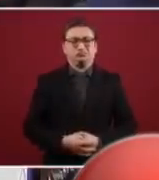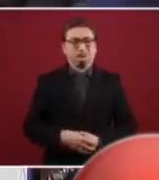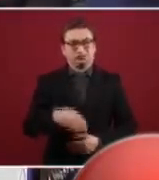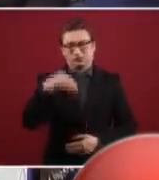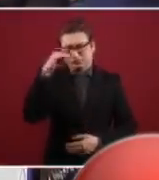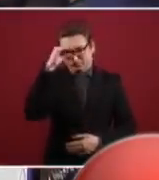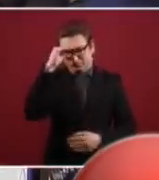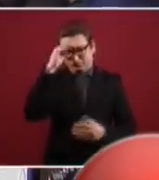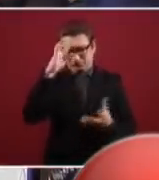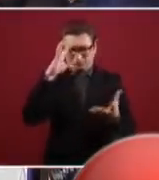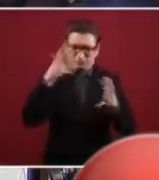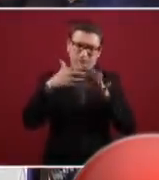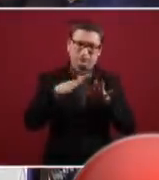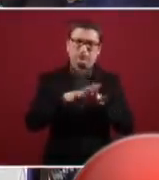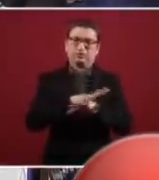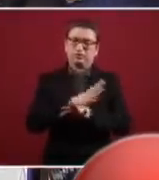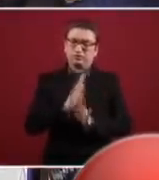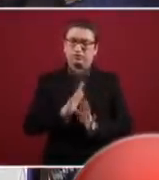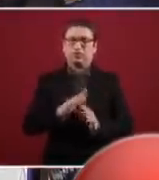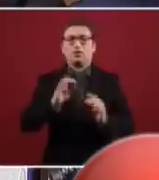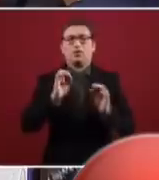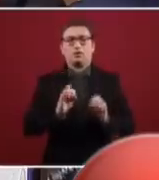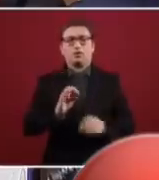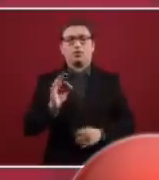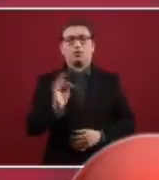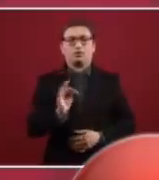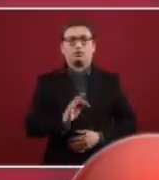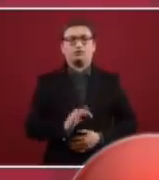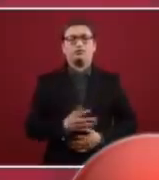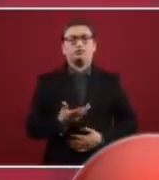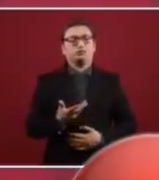pensando de otra manera, o cuando menos